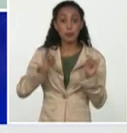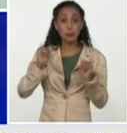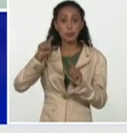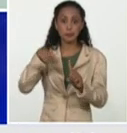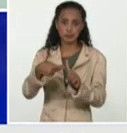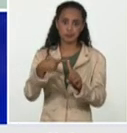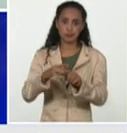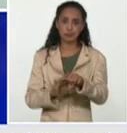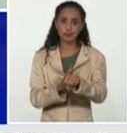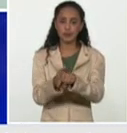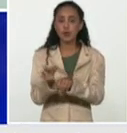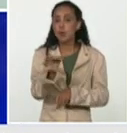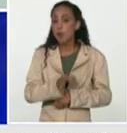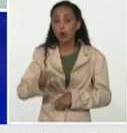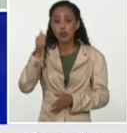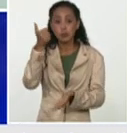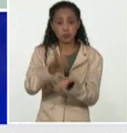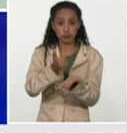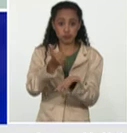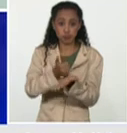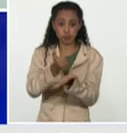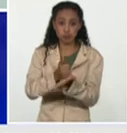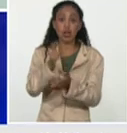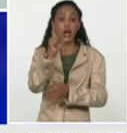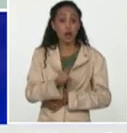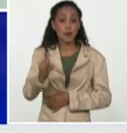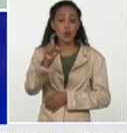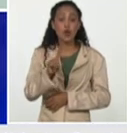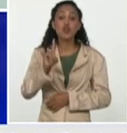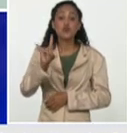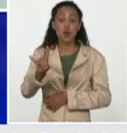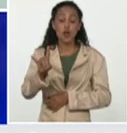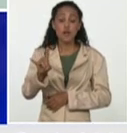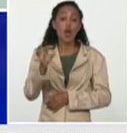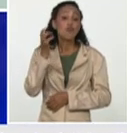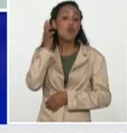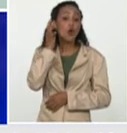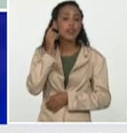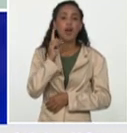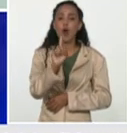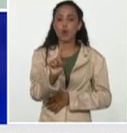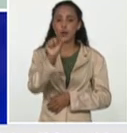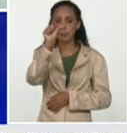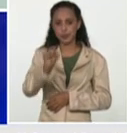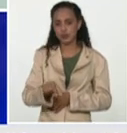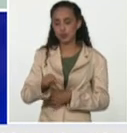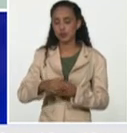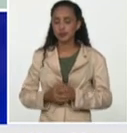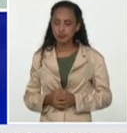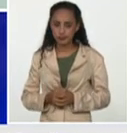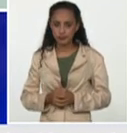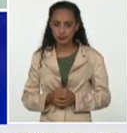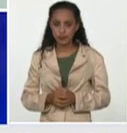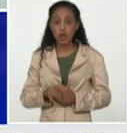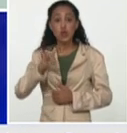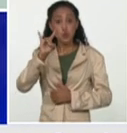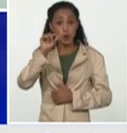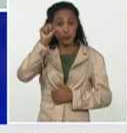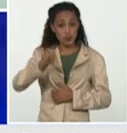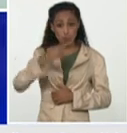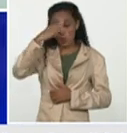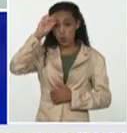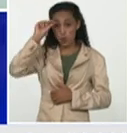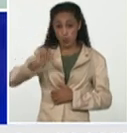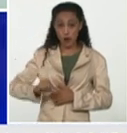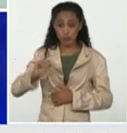del municipio Camagüey 9 y de Florida 1, y 9 viajeros cubanos procedentes de